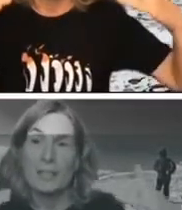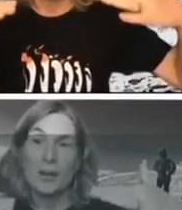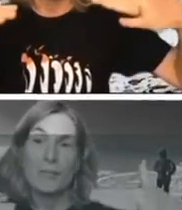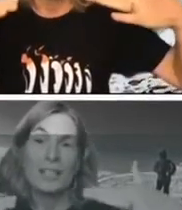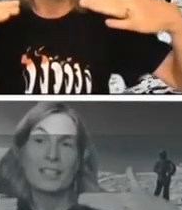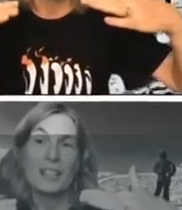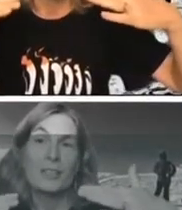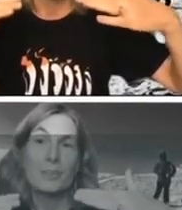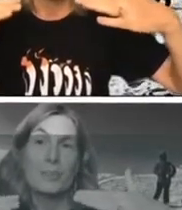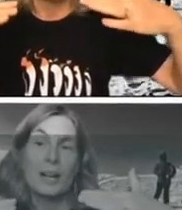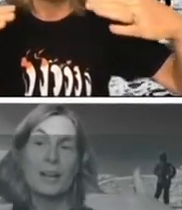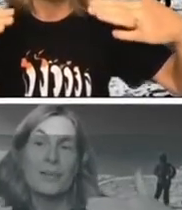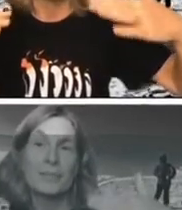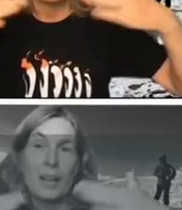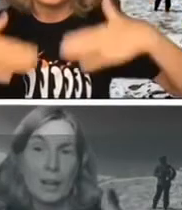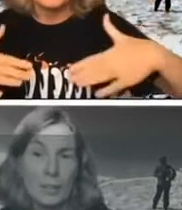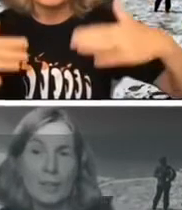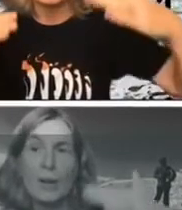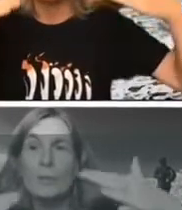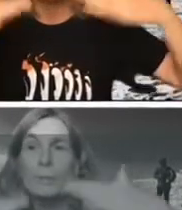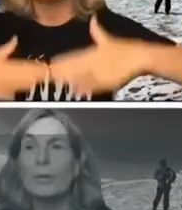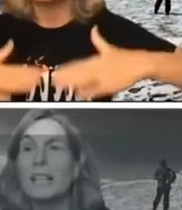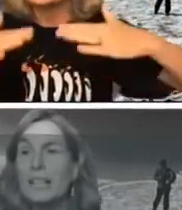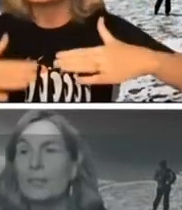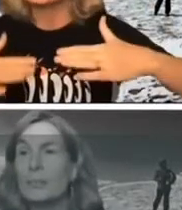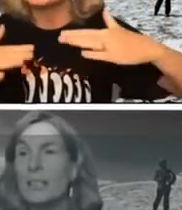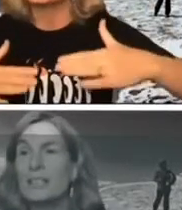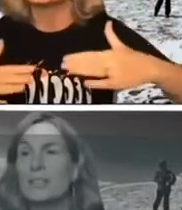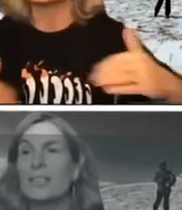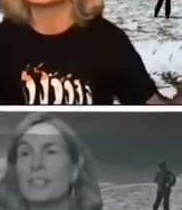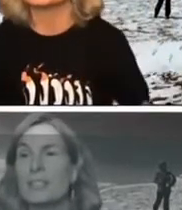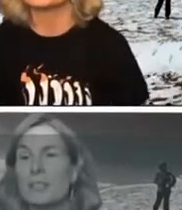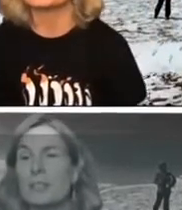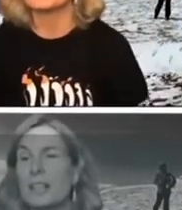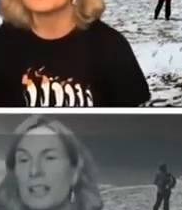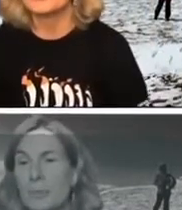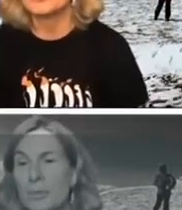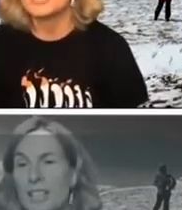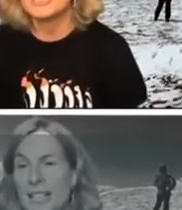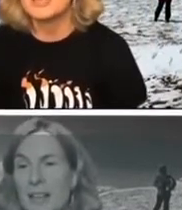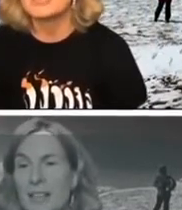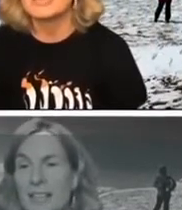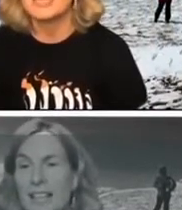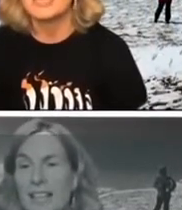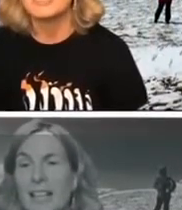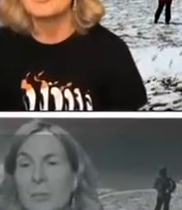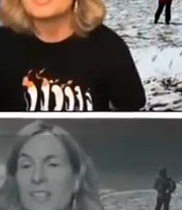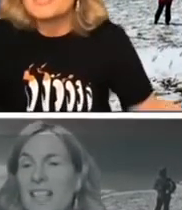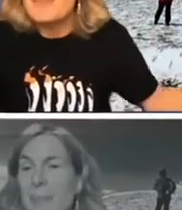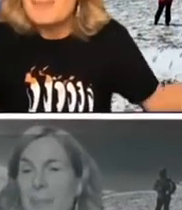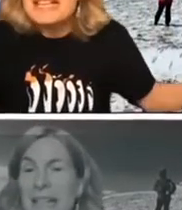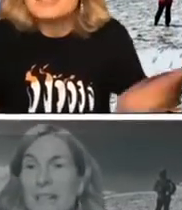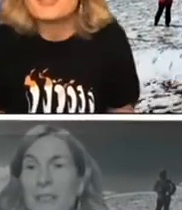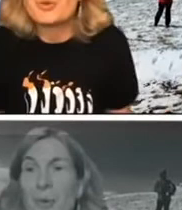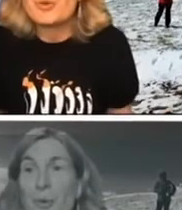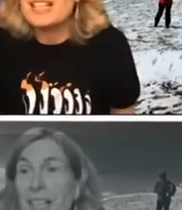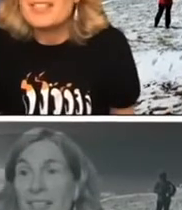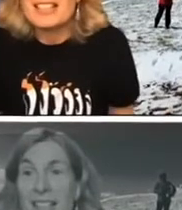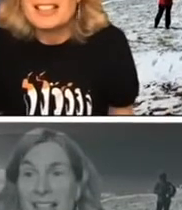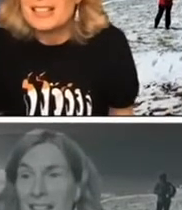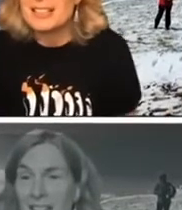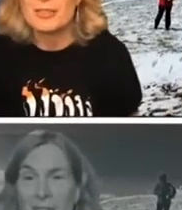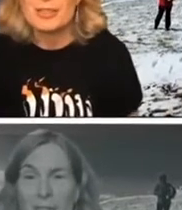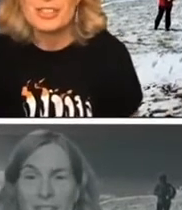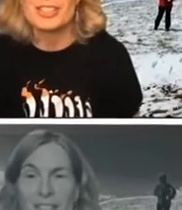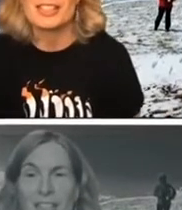¿Qué significa eso para todos los seres vivos del hemisferio sur? Todos estos círculos representan un tipo diferente de animal